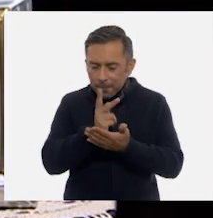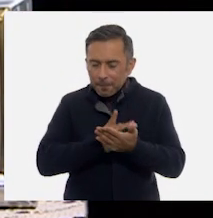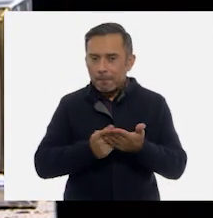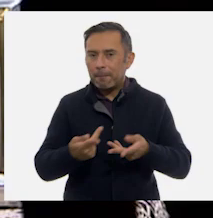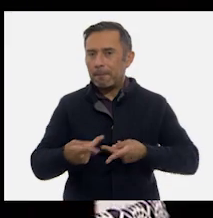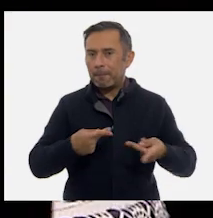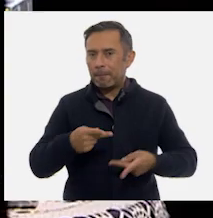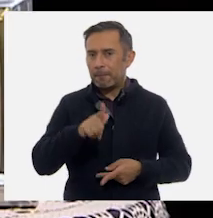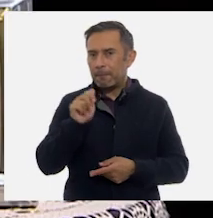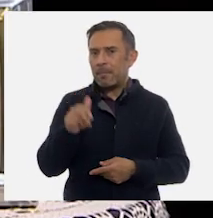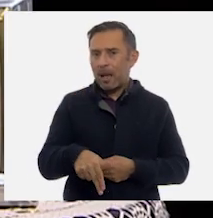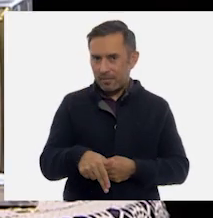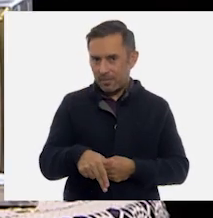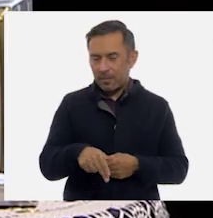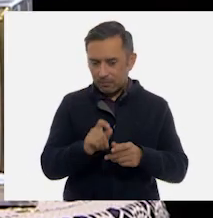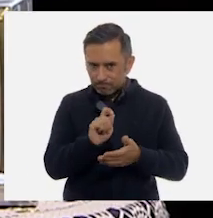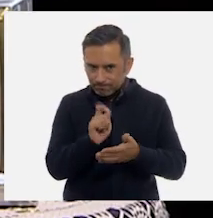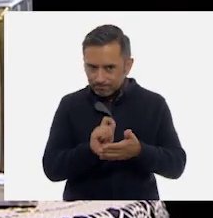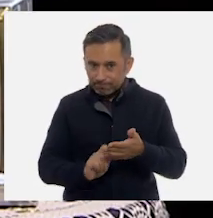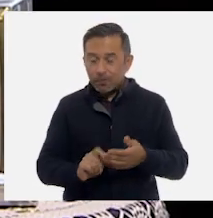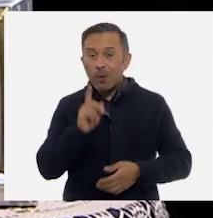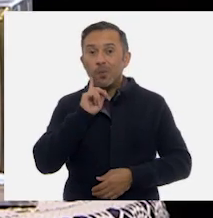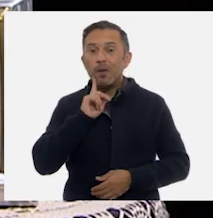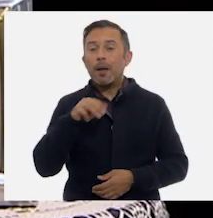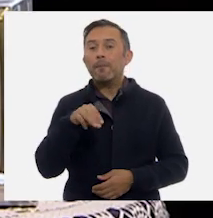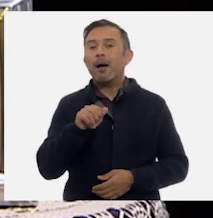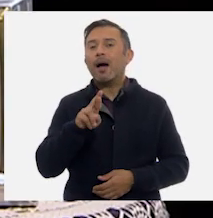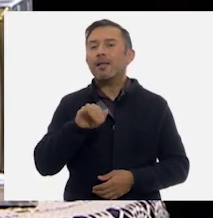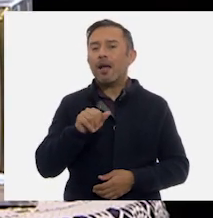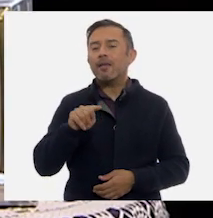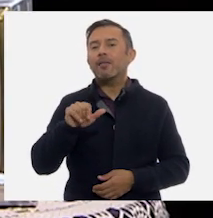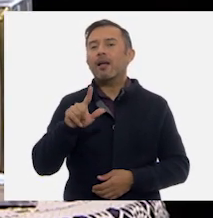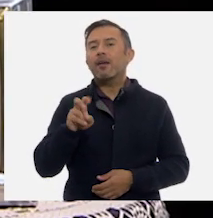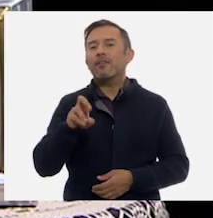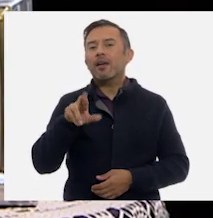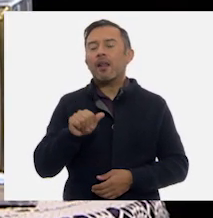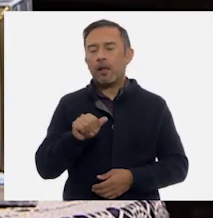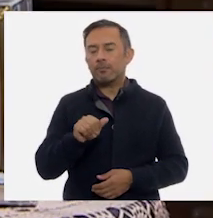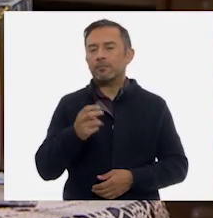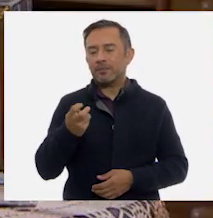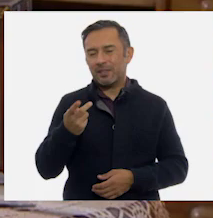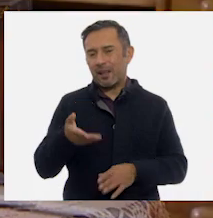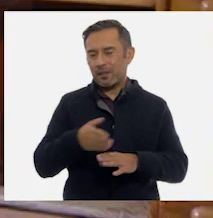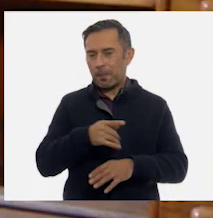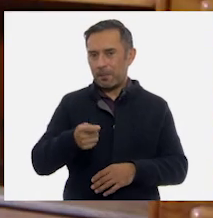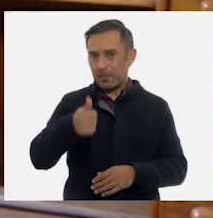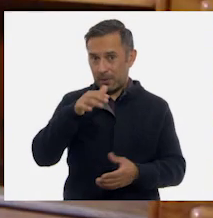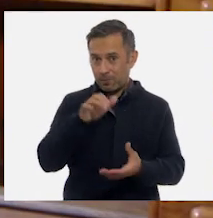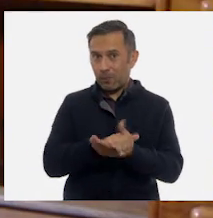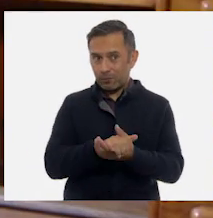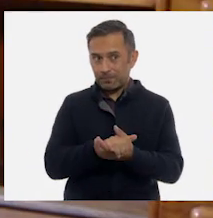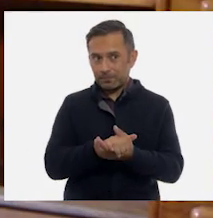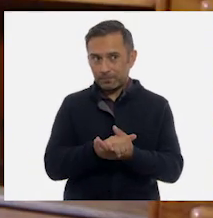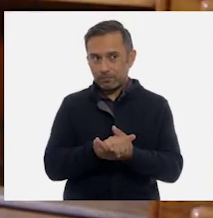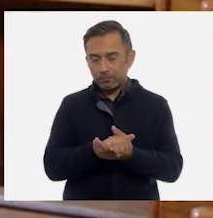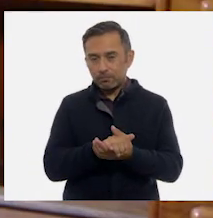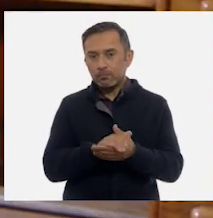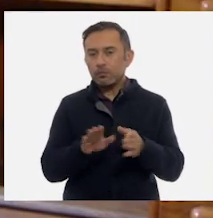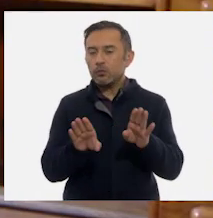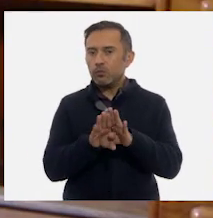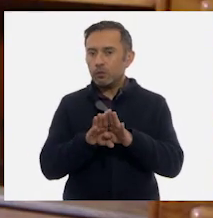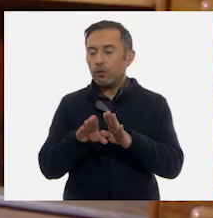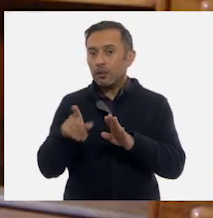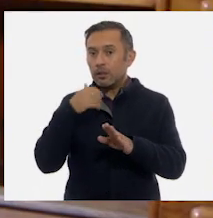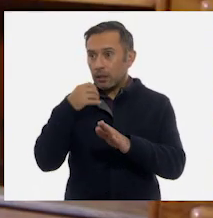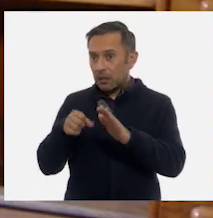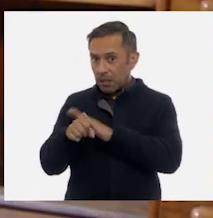darle, y entonces María Talavera o María Bruce, que era el apellido de su primer marido, pues luego los sacaban de prisión